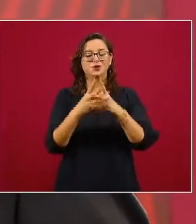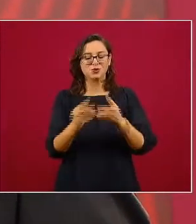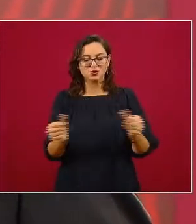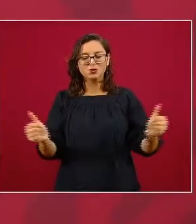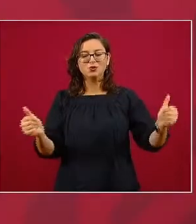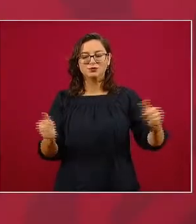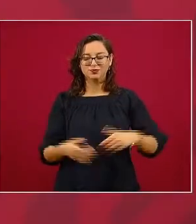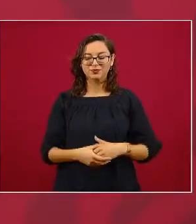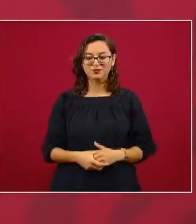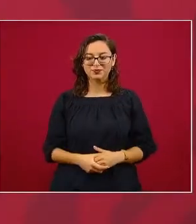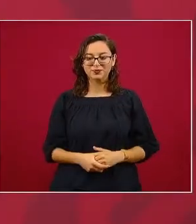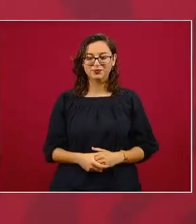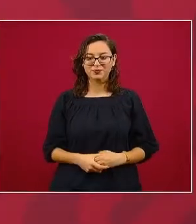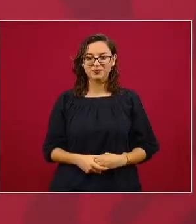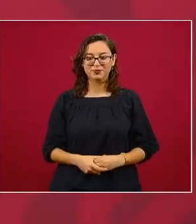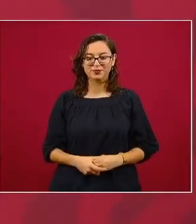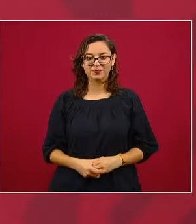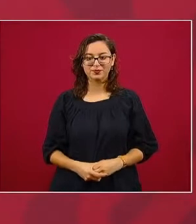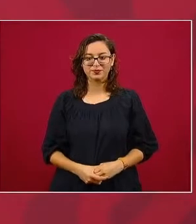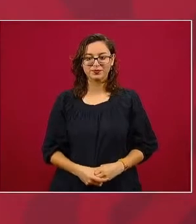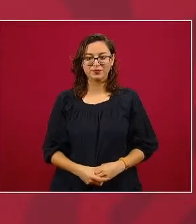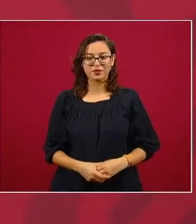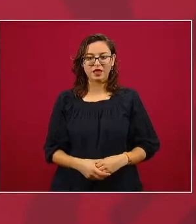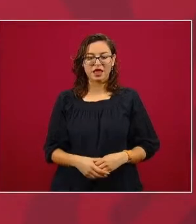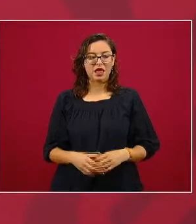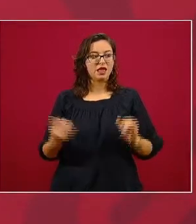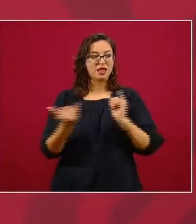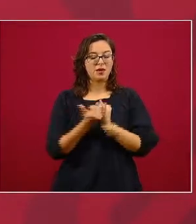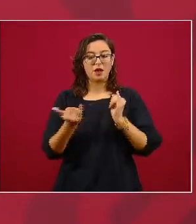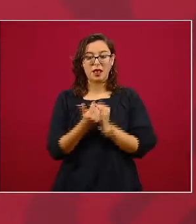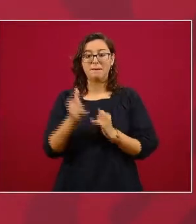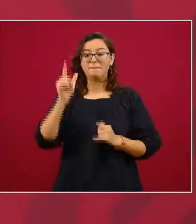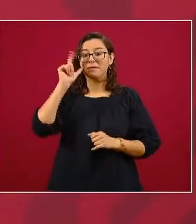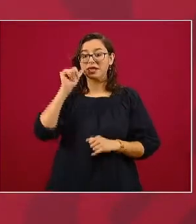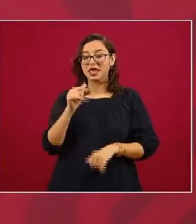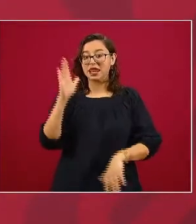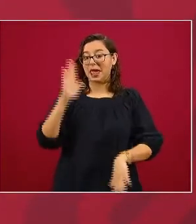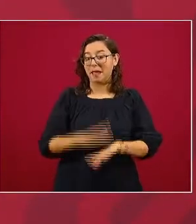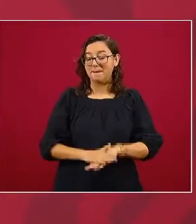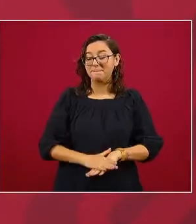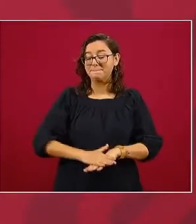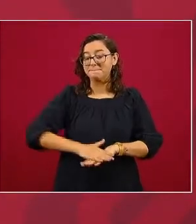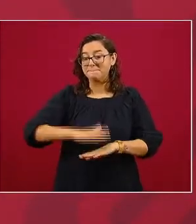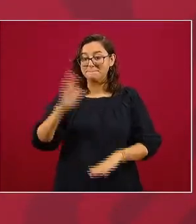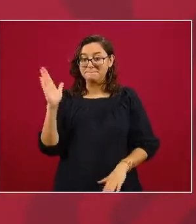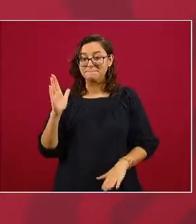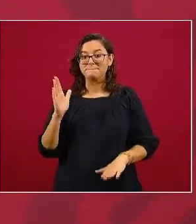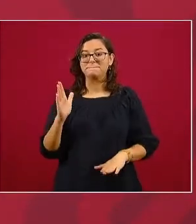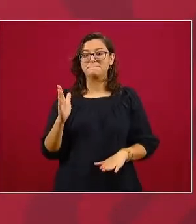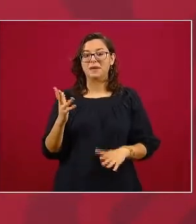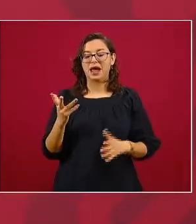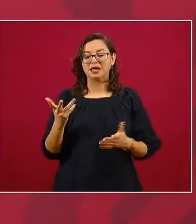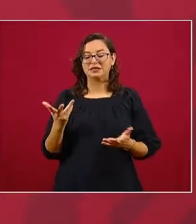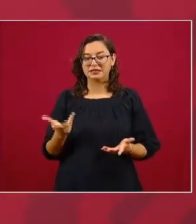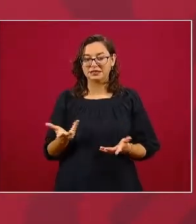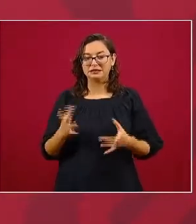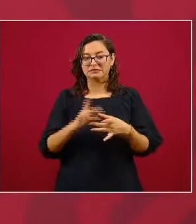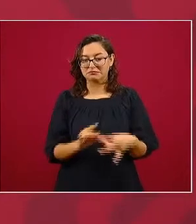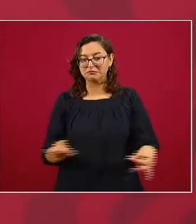se va a hablar más sobre la creación de una distribuidora